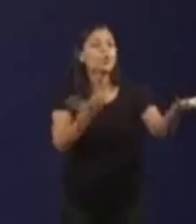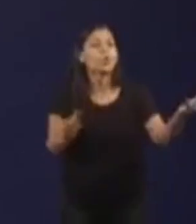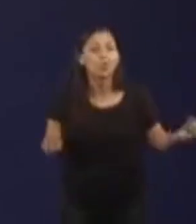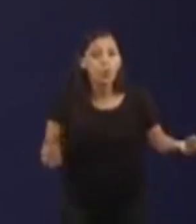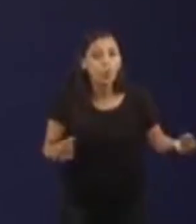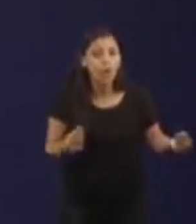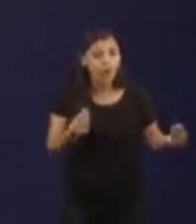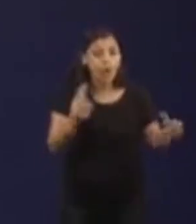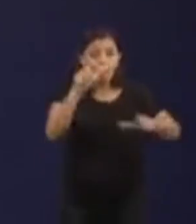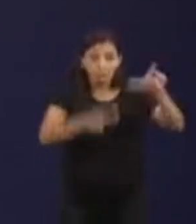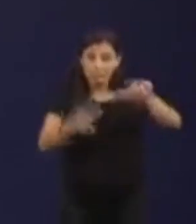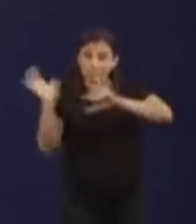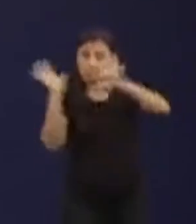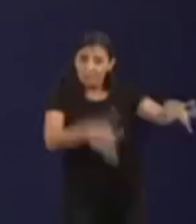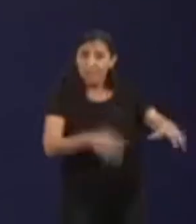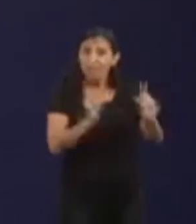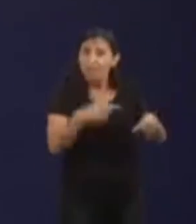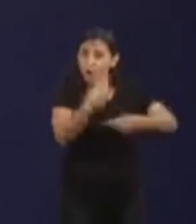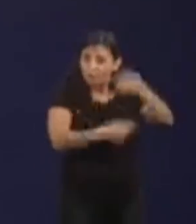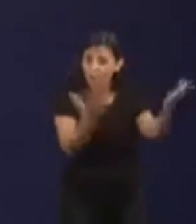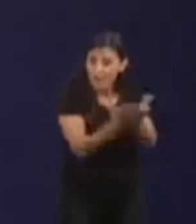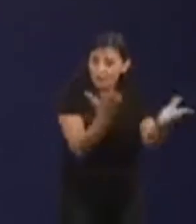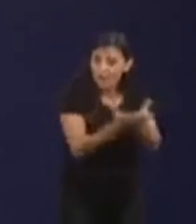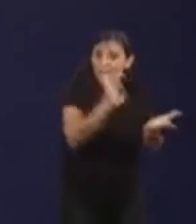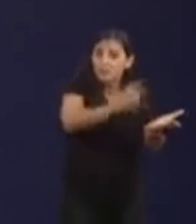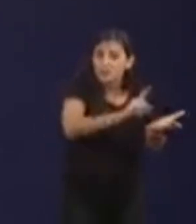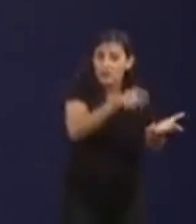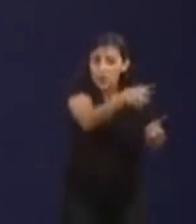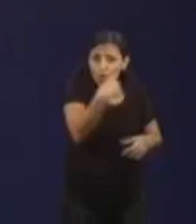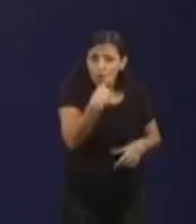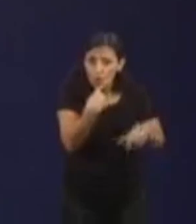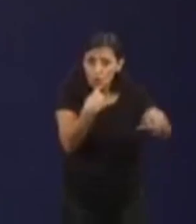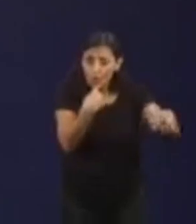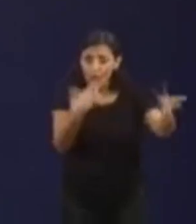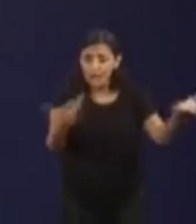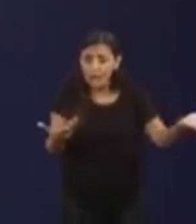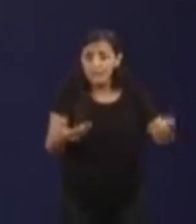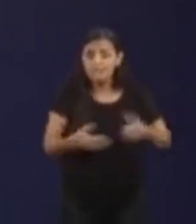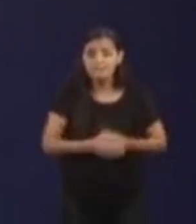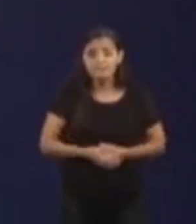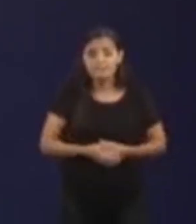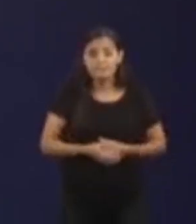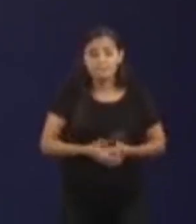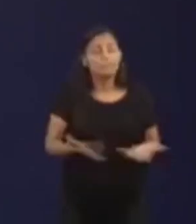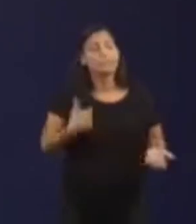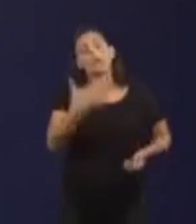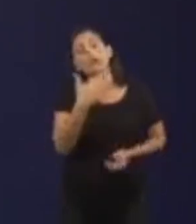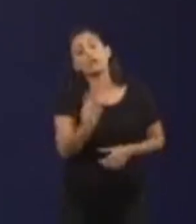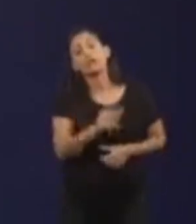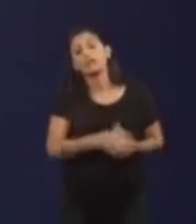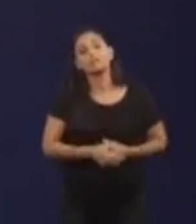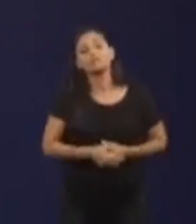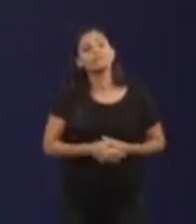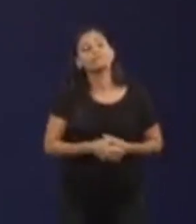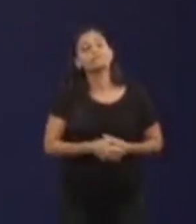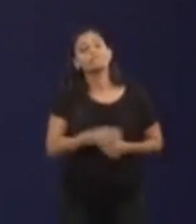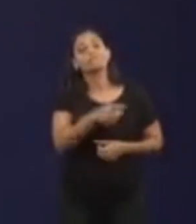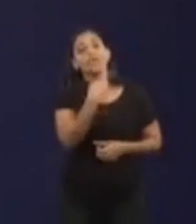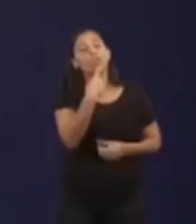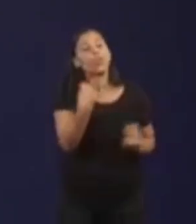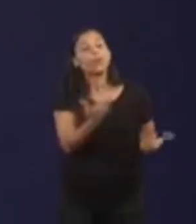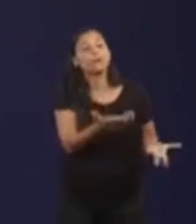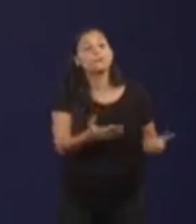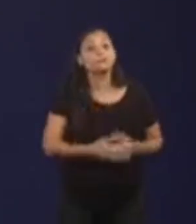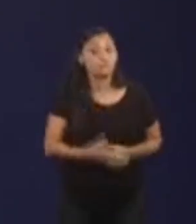poder seguir estudiando eso es algo en en no no termino de entender cuál es el punto